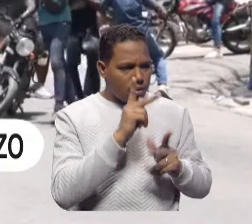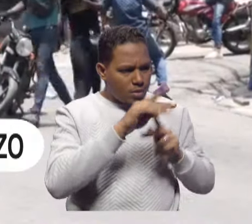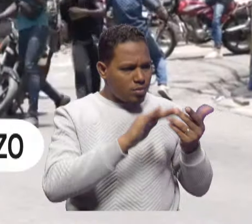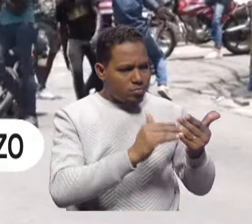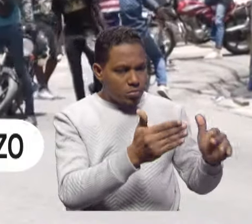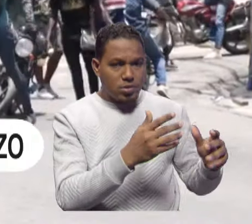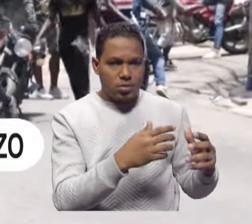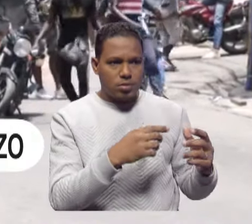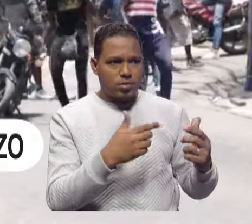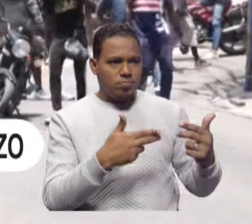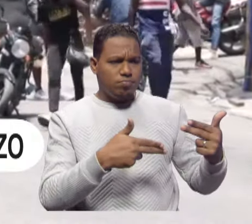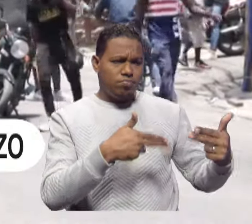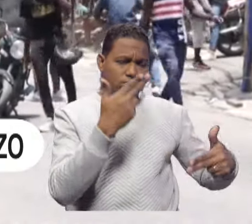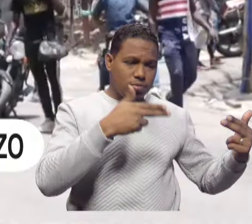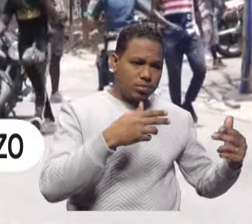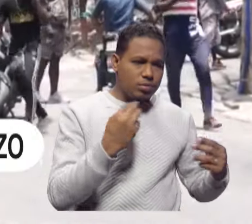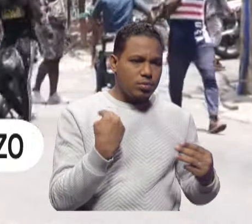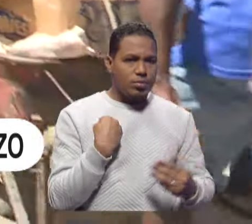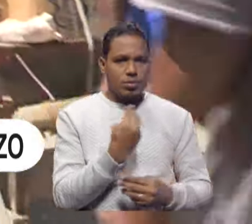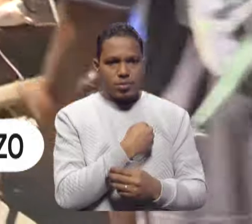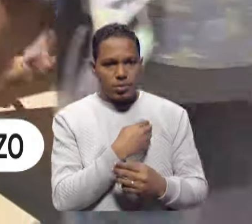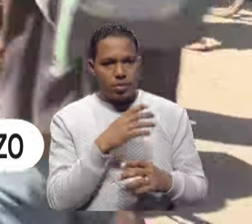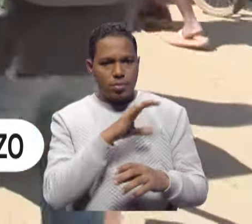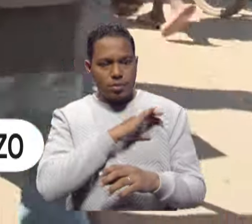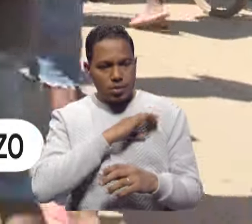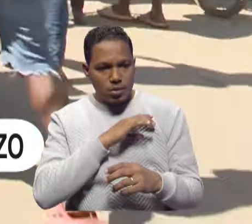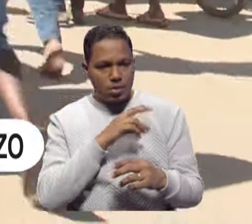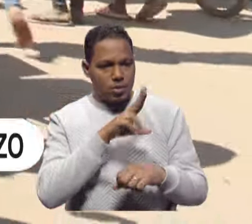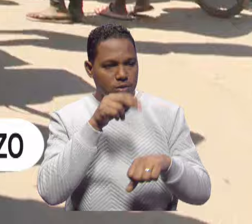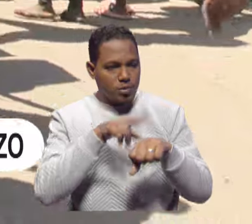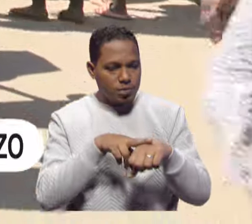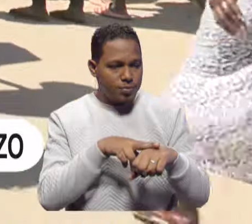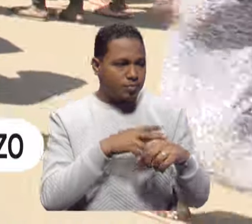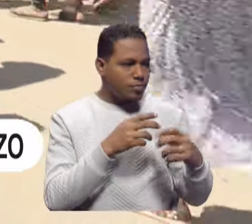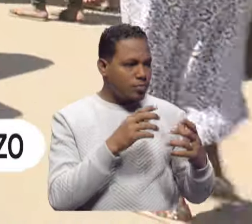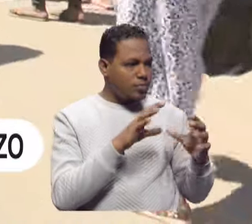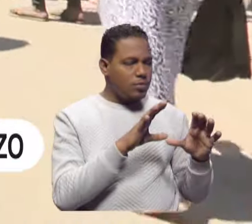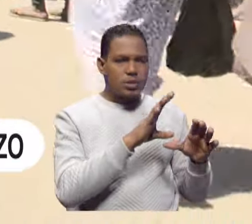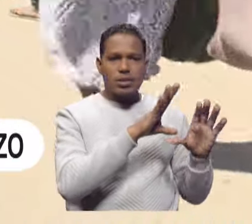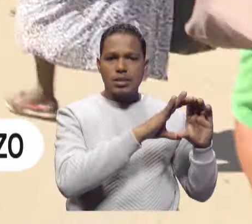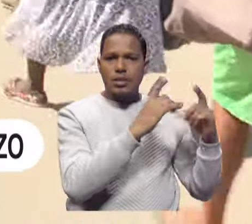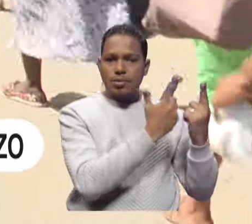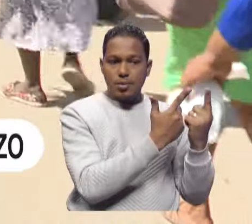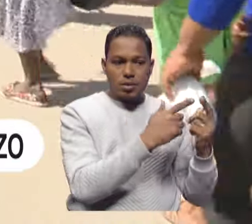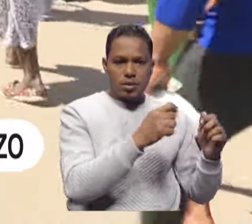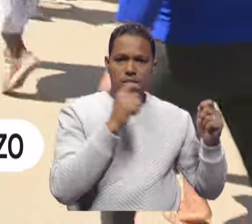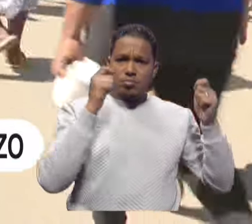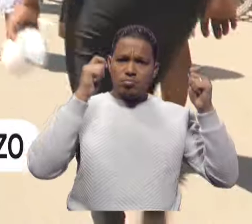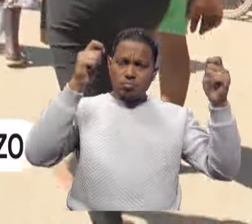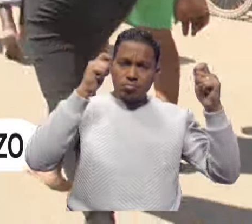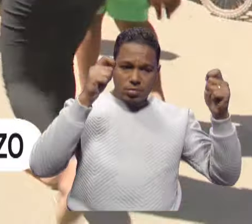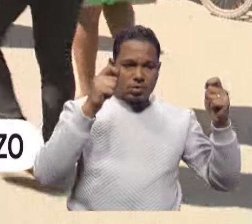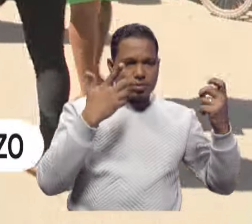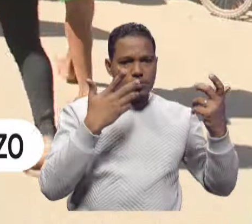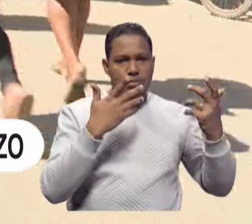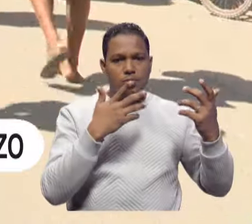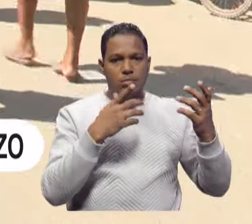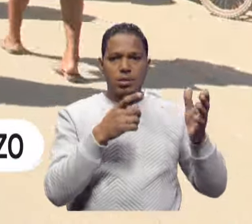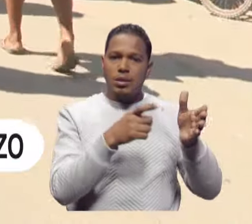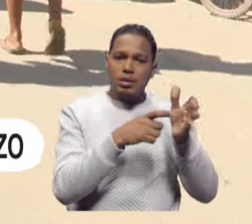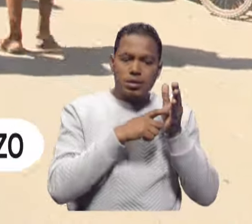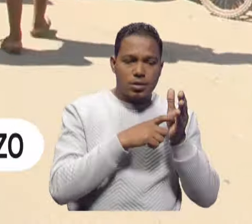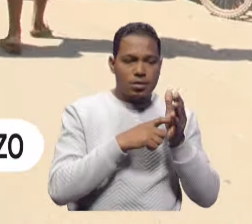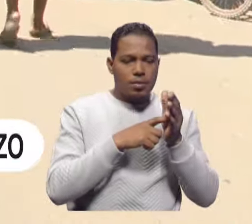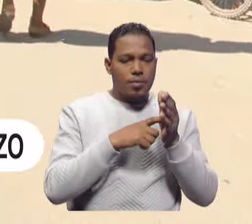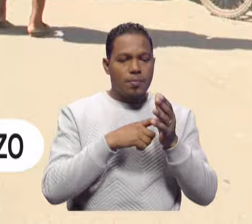durante intercambios entre miembros de la Policía Nacional y civiles que manifestaban las exigencias de